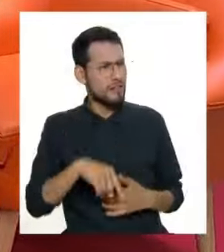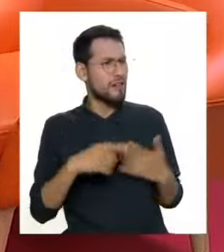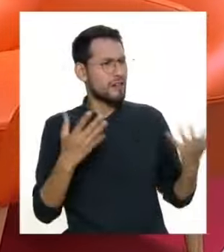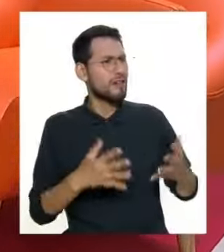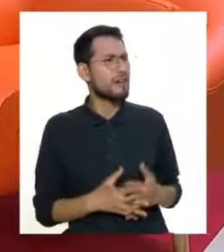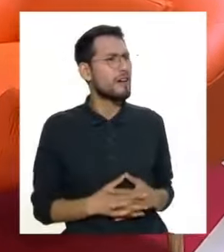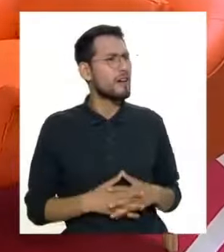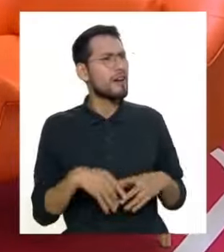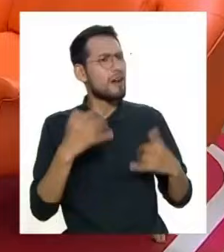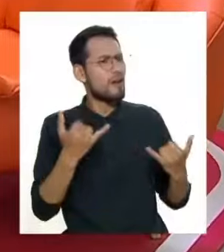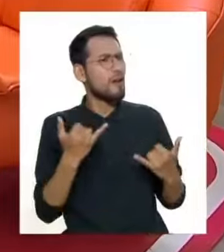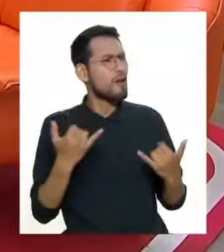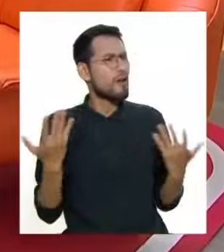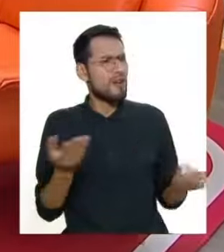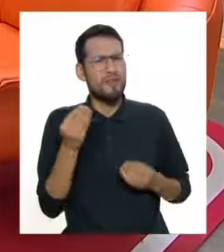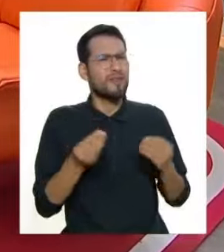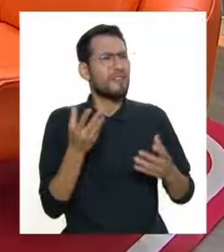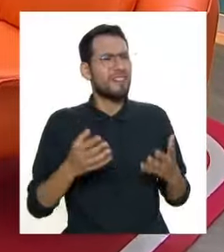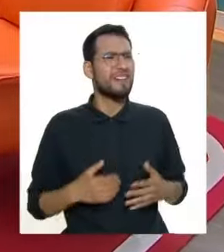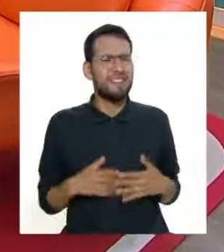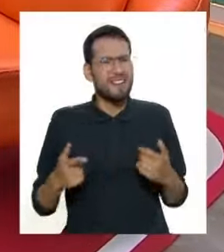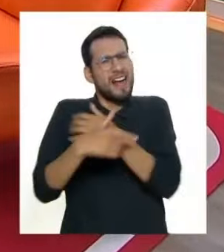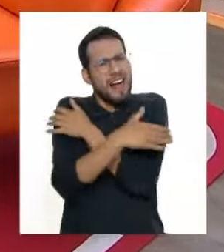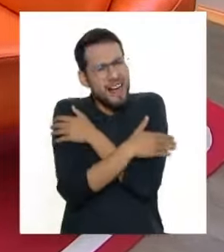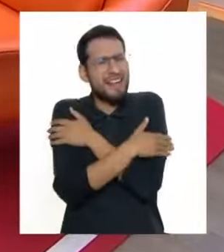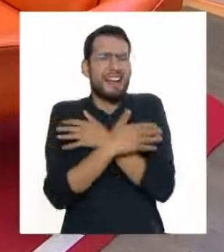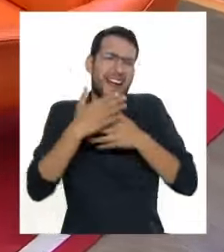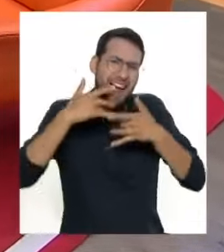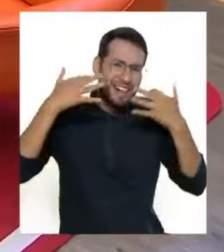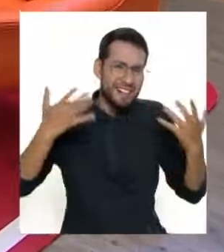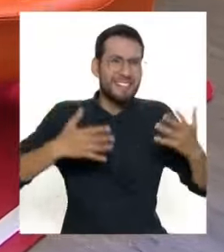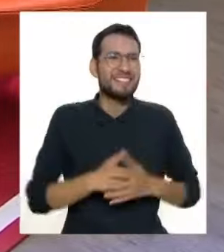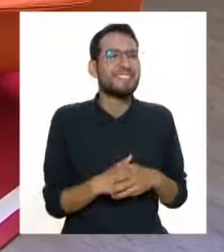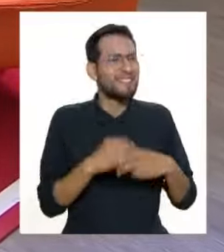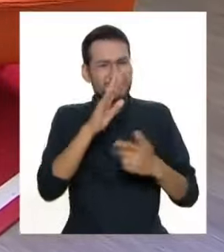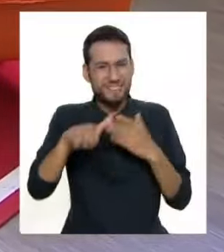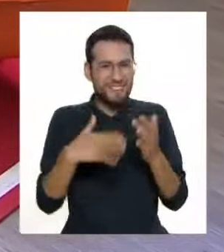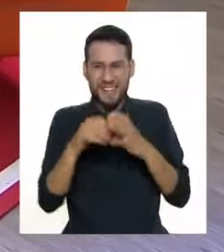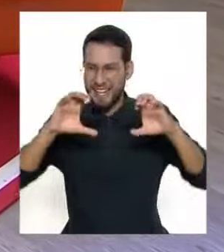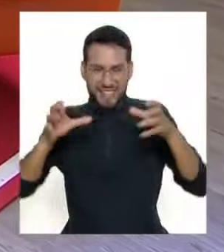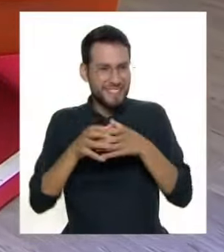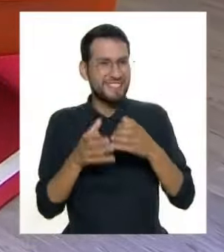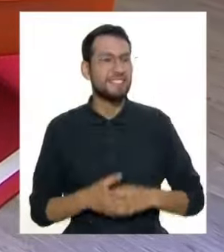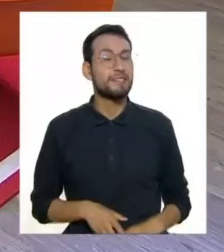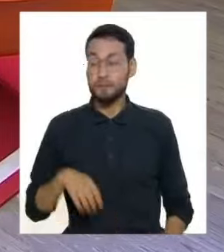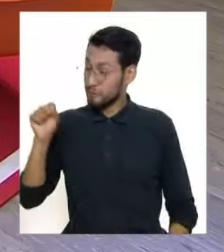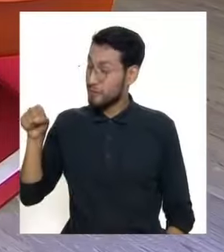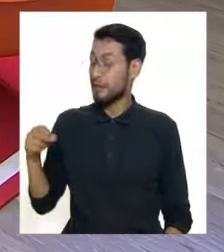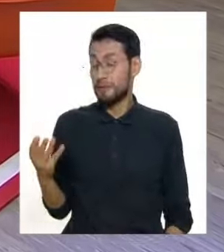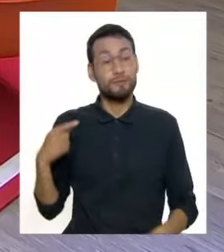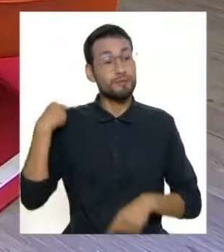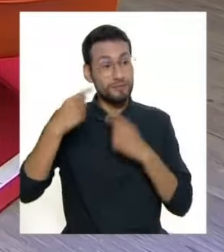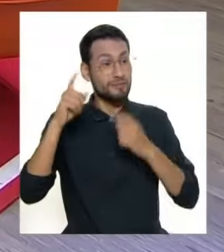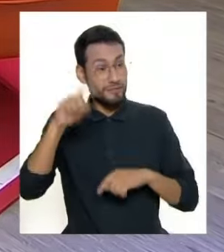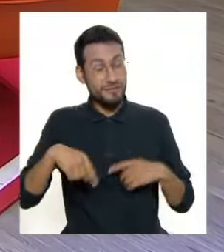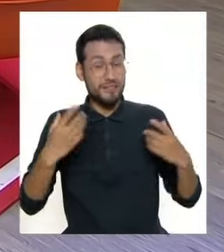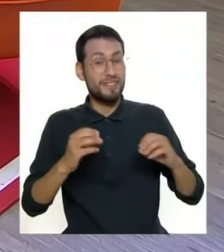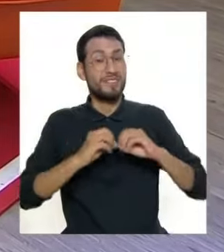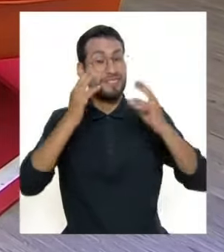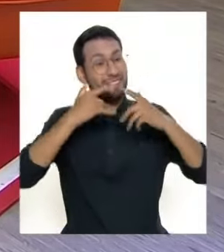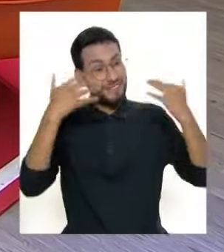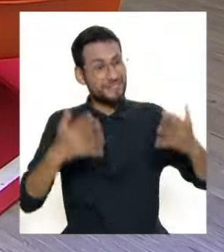de la felicidad. ¿Has visto cómo nos inyectan los abrazos, la alegría, las risas a todo el equipo? Es cierto. Todos los días del año debería ser el día de